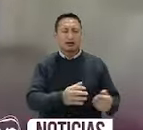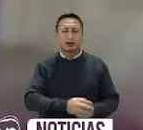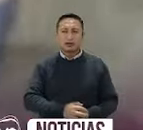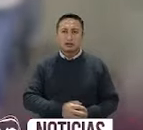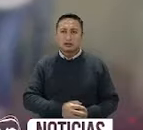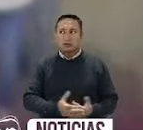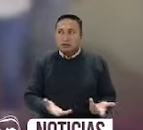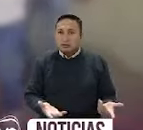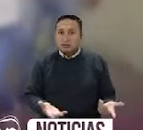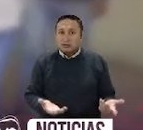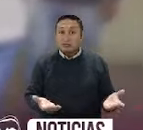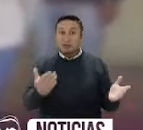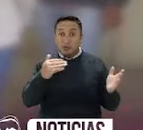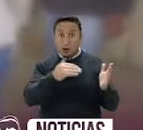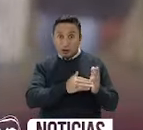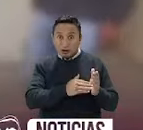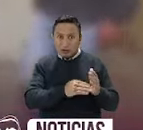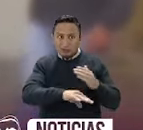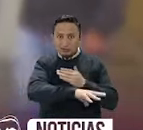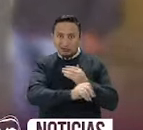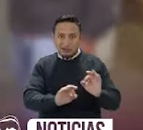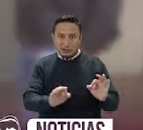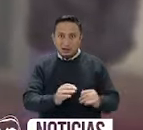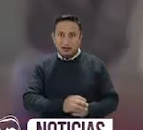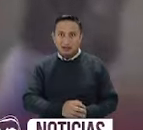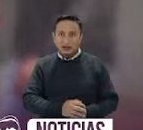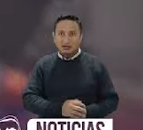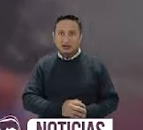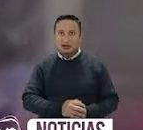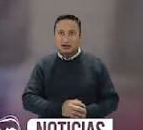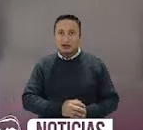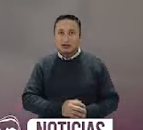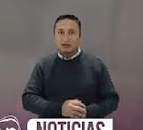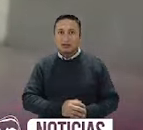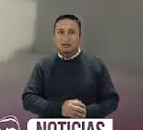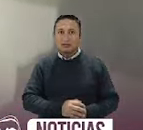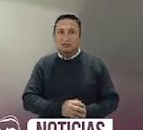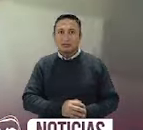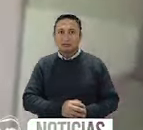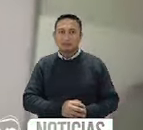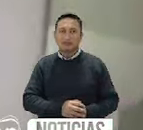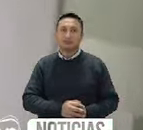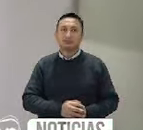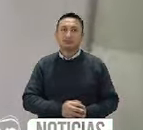vuelvan a delinquir en las calles hasta su respectiva judicialización. Informó Mauricio Sánchez.